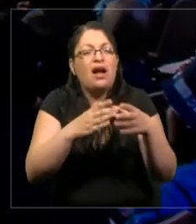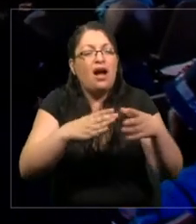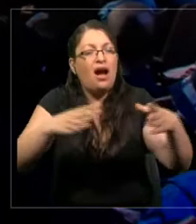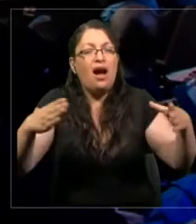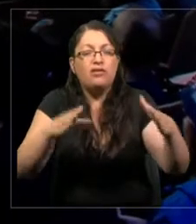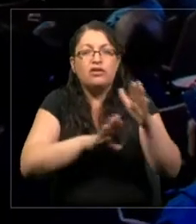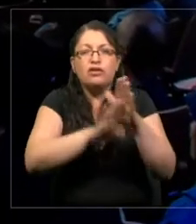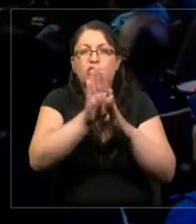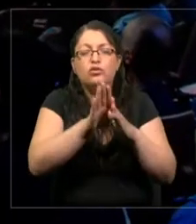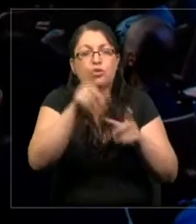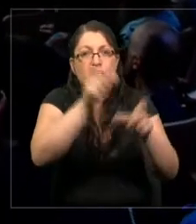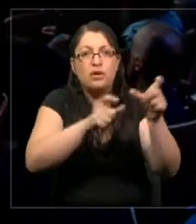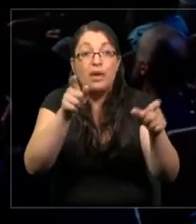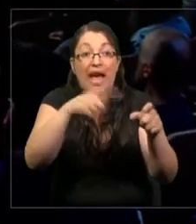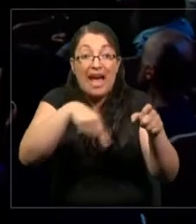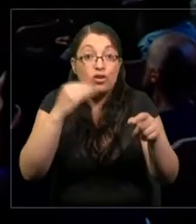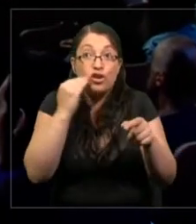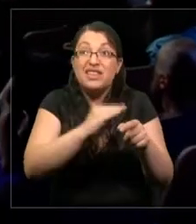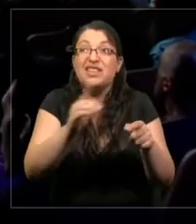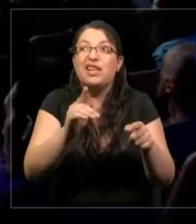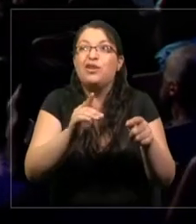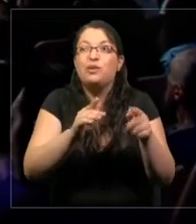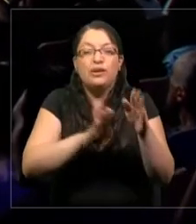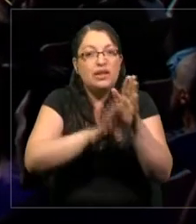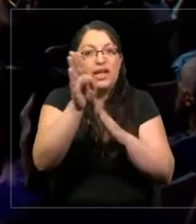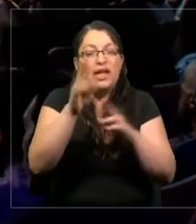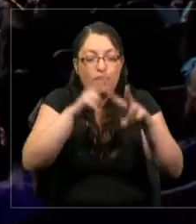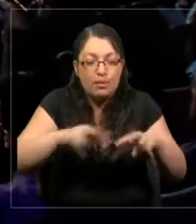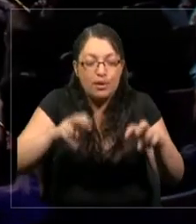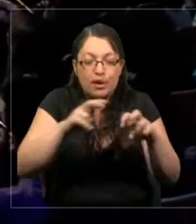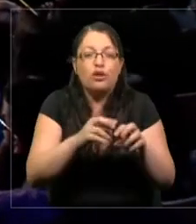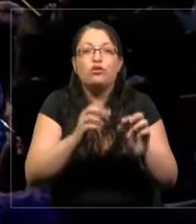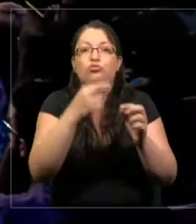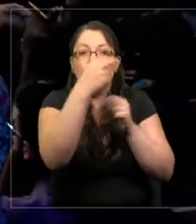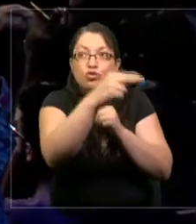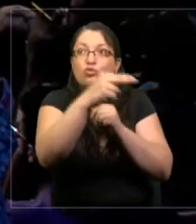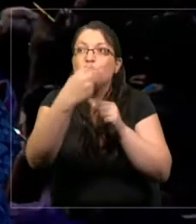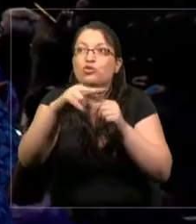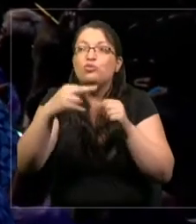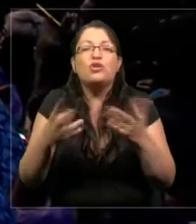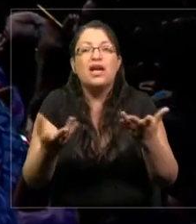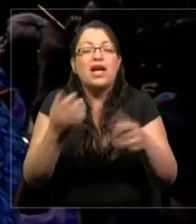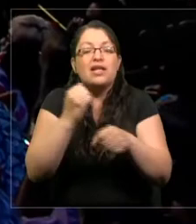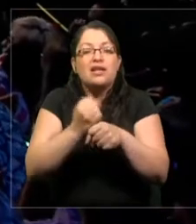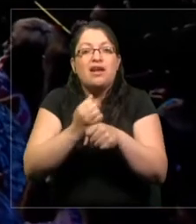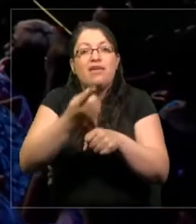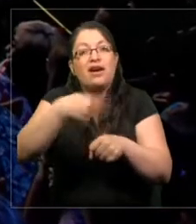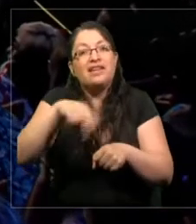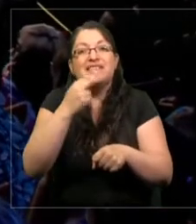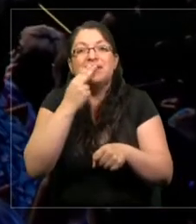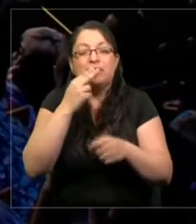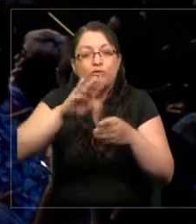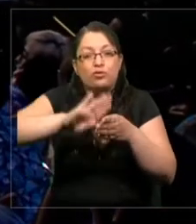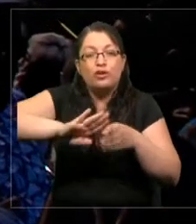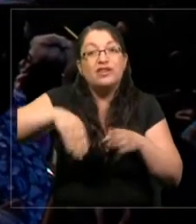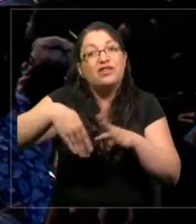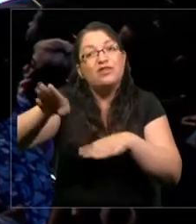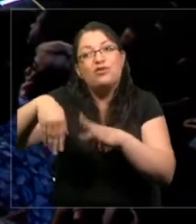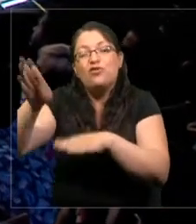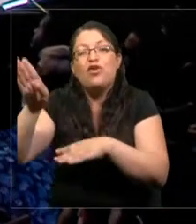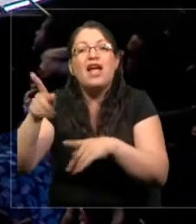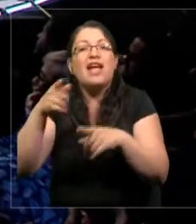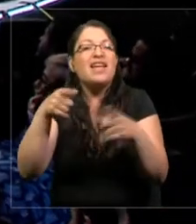estudiantes desarrollaron investigaciones propias en el marco de nuestro trabajo de erradicación y lograron ganar toda la feria chilena